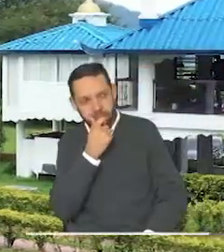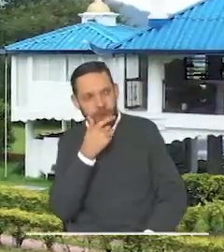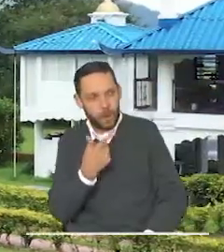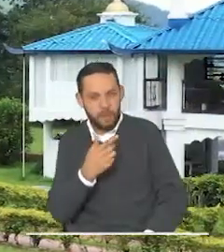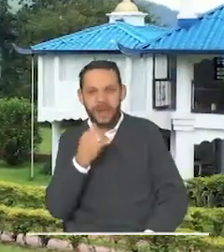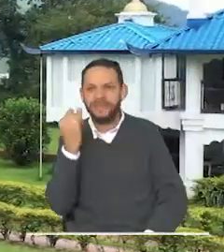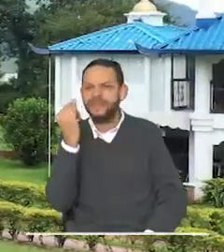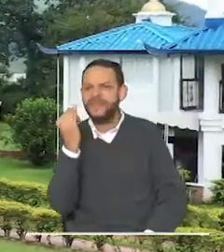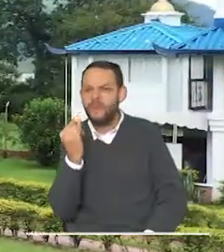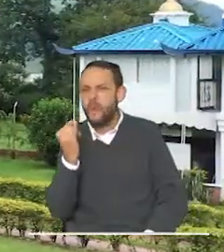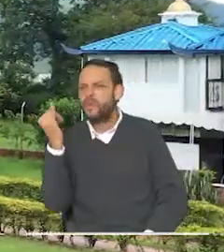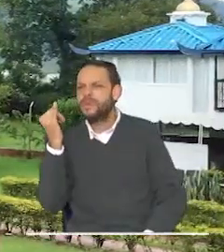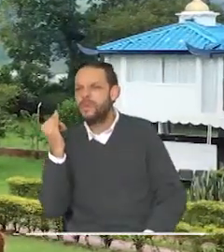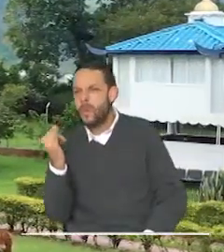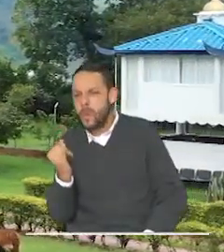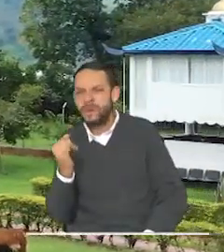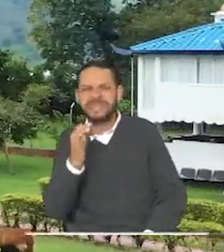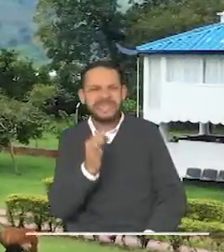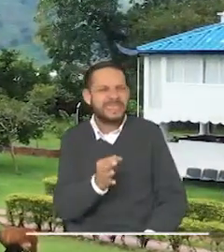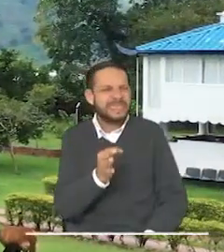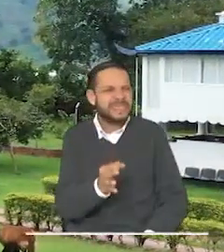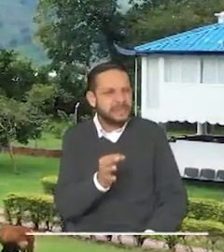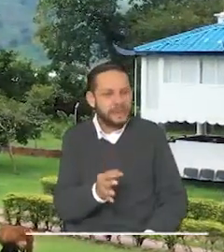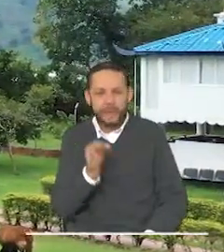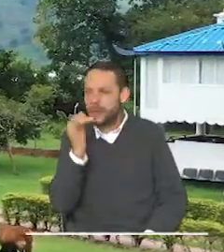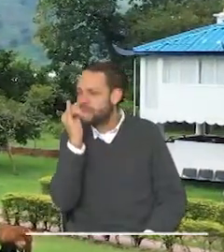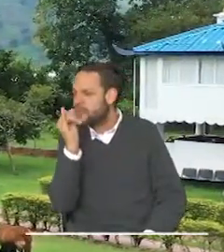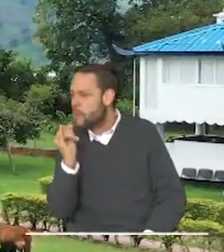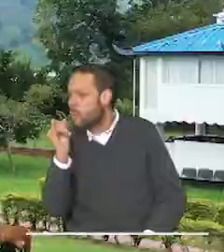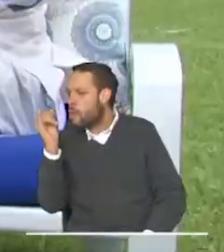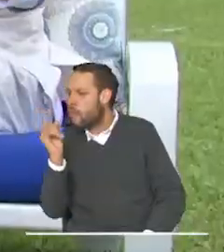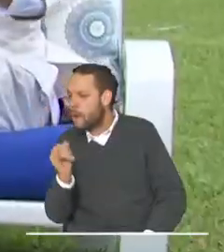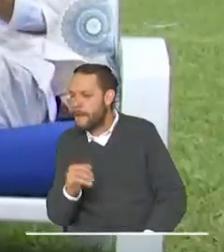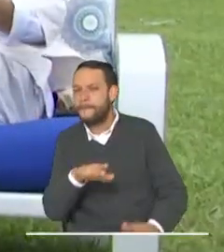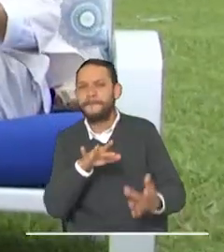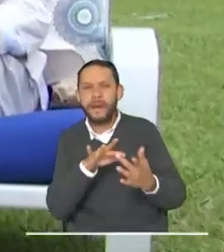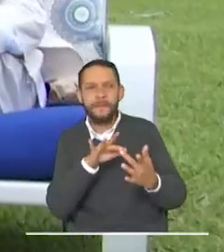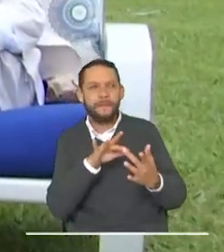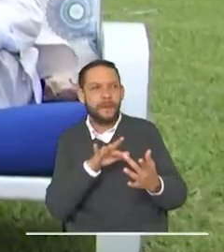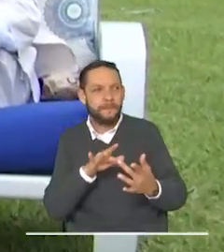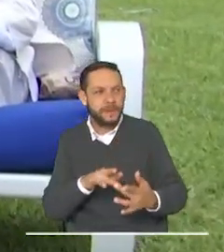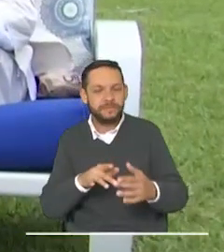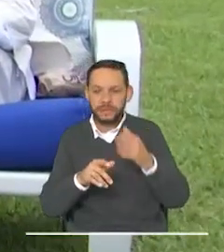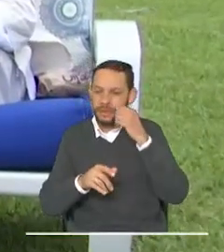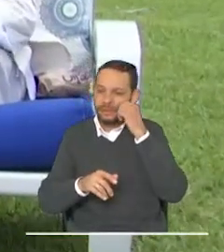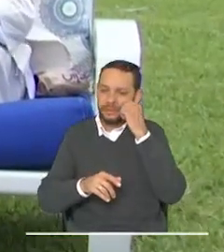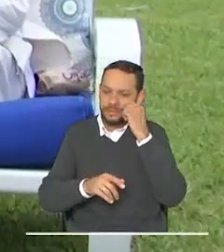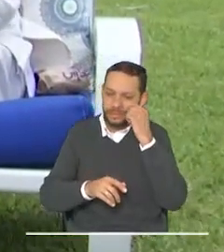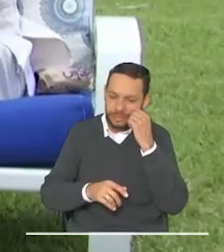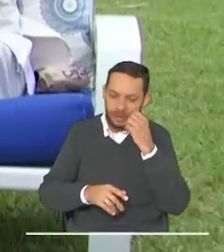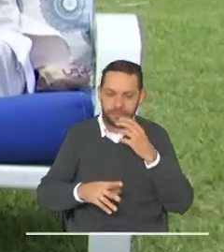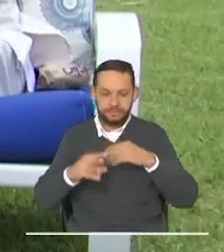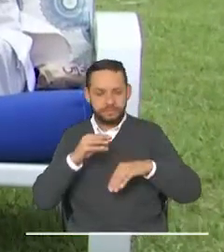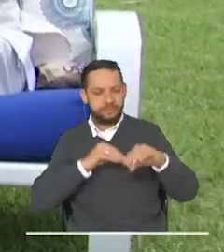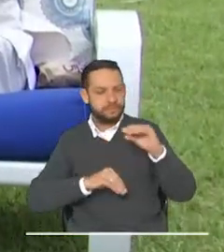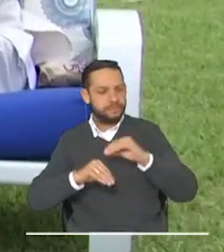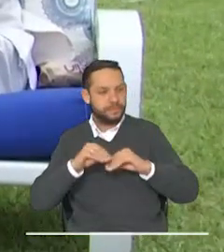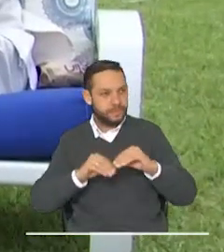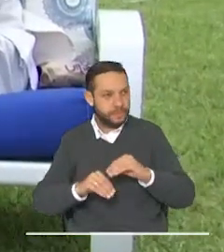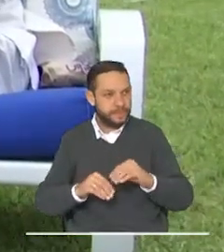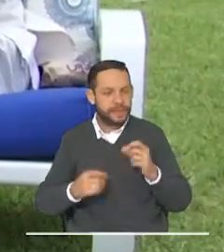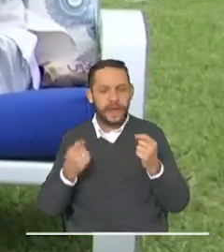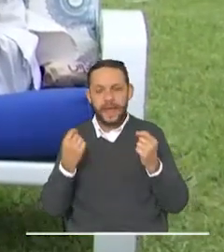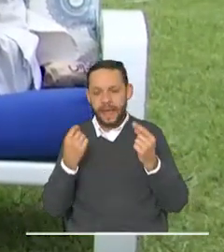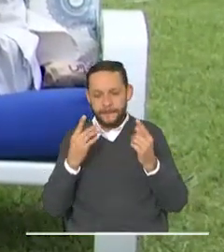los muñequitos y muestro todas las figuras lo que uno Busca es que ustedes se familiaricen con el cuerpo humano y sí yo puedo ya tener